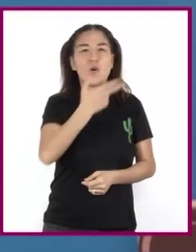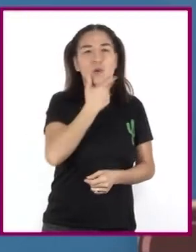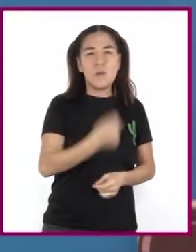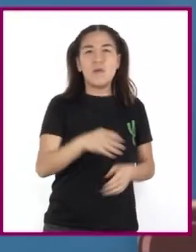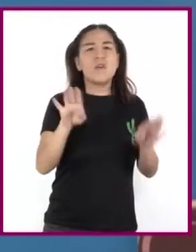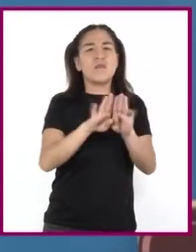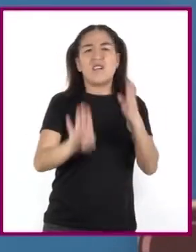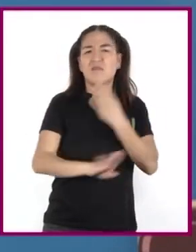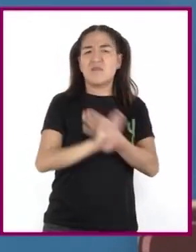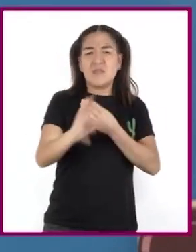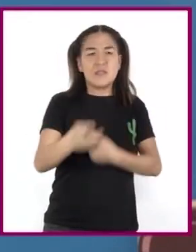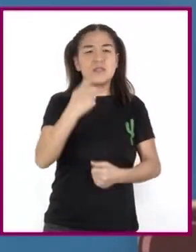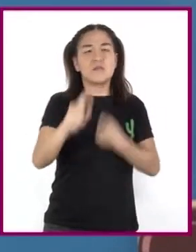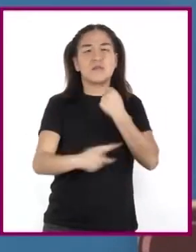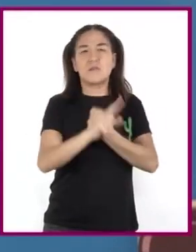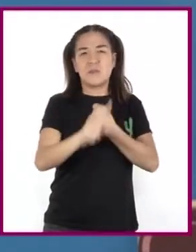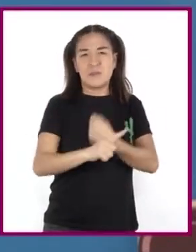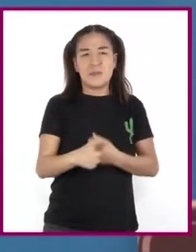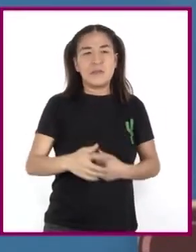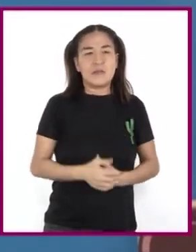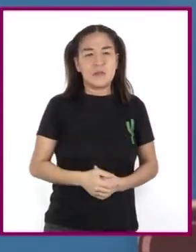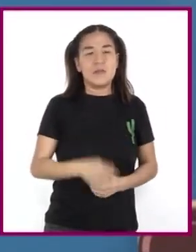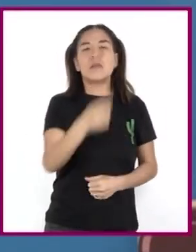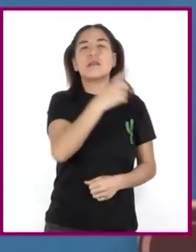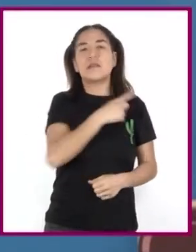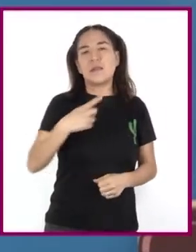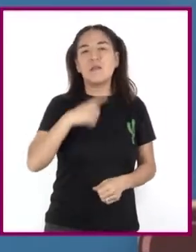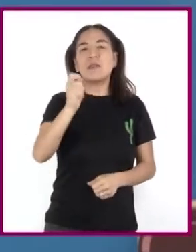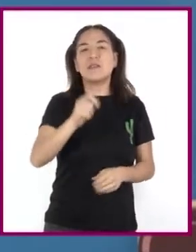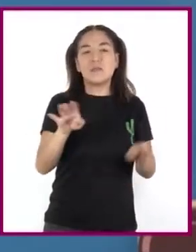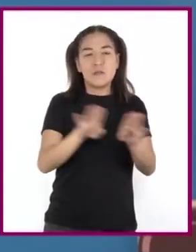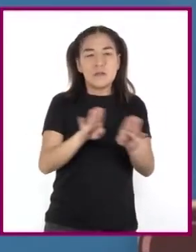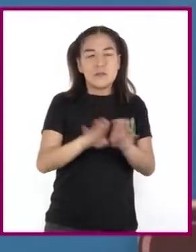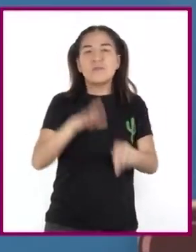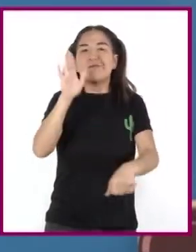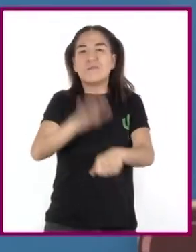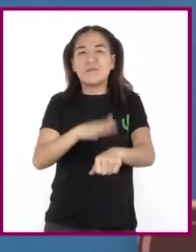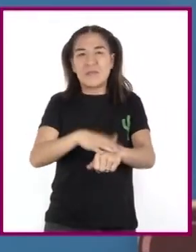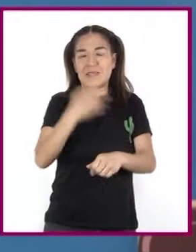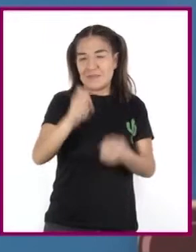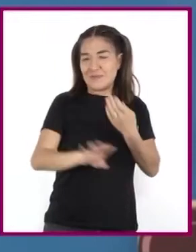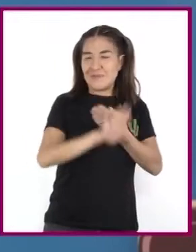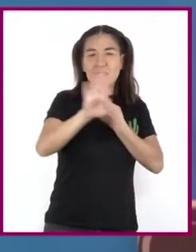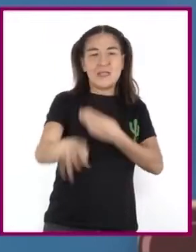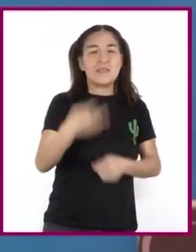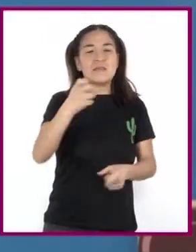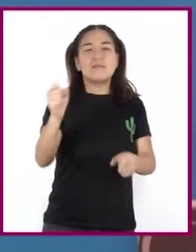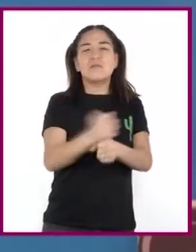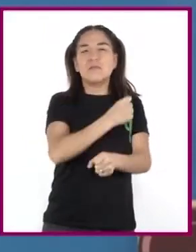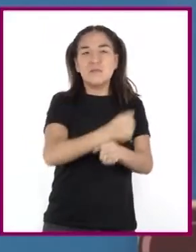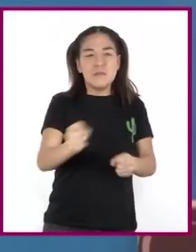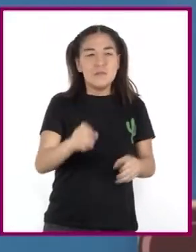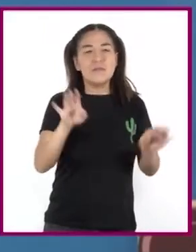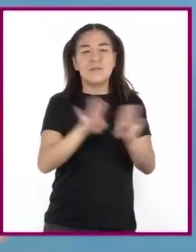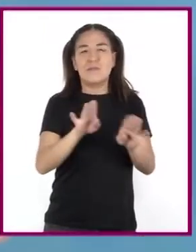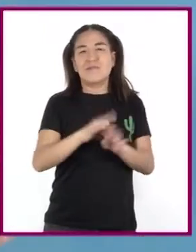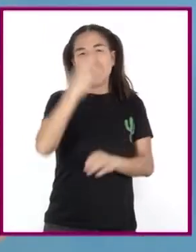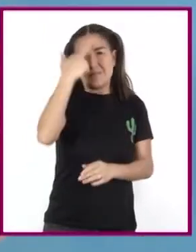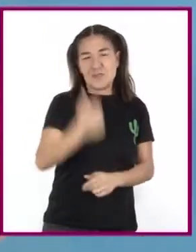los estereotipos de género. Debemos prevenir y erradicar la violencia por razones